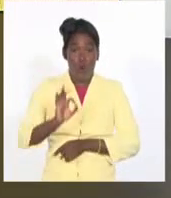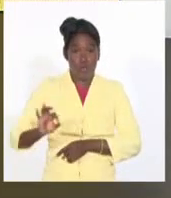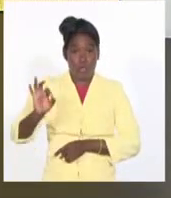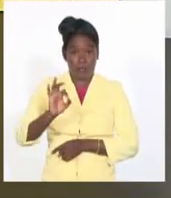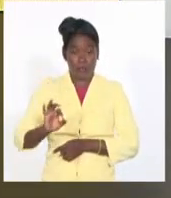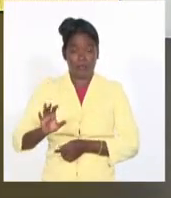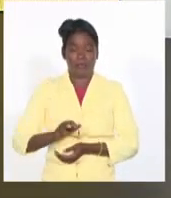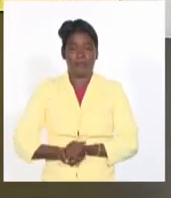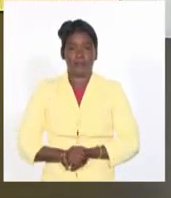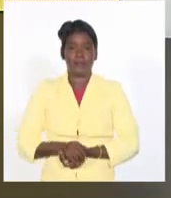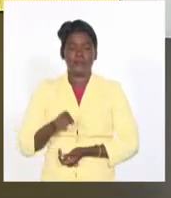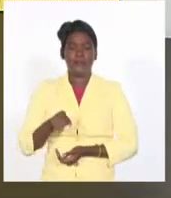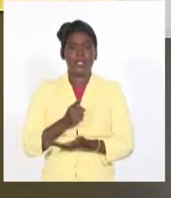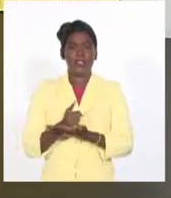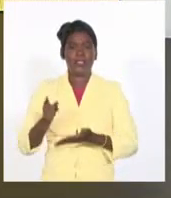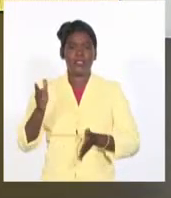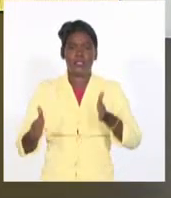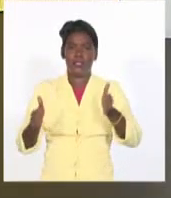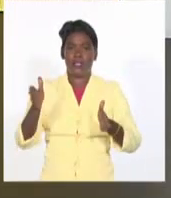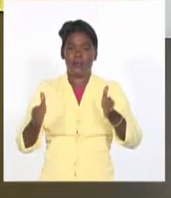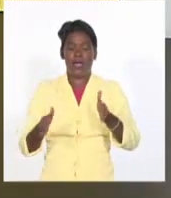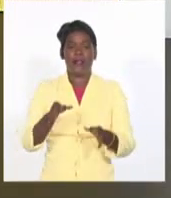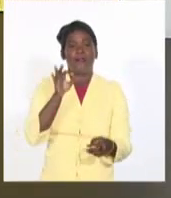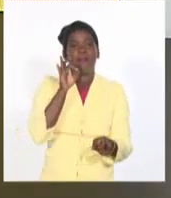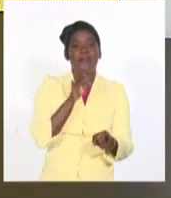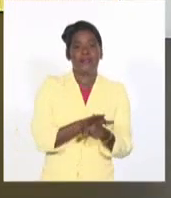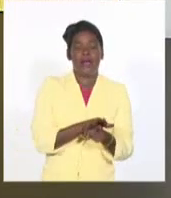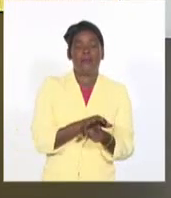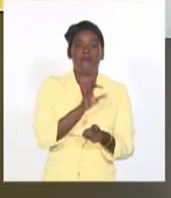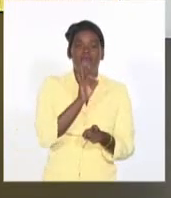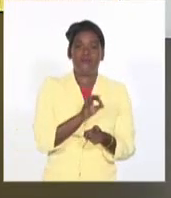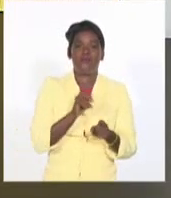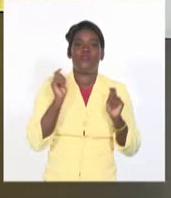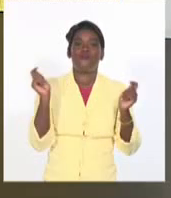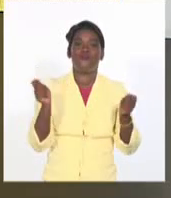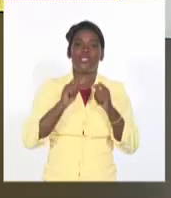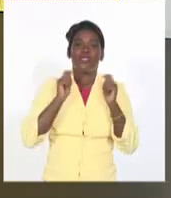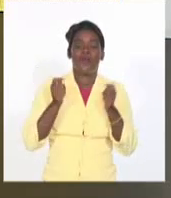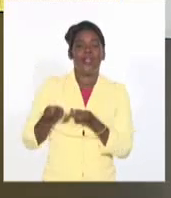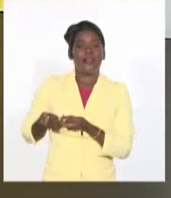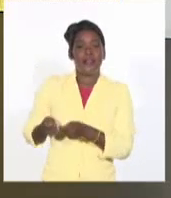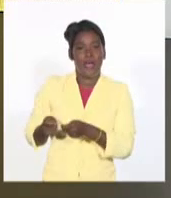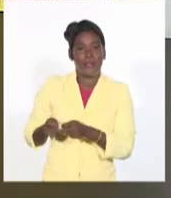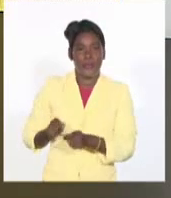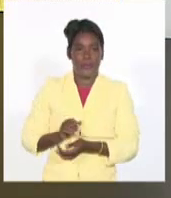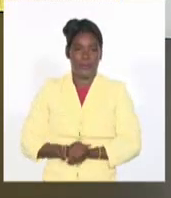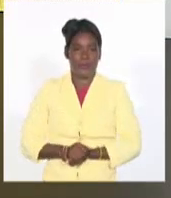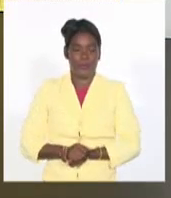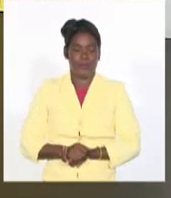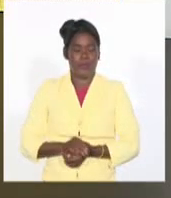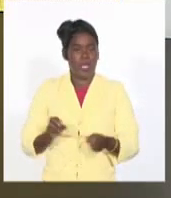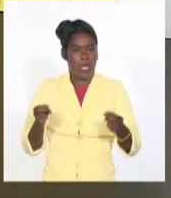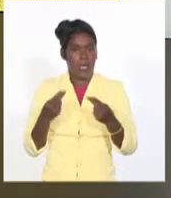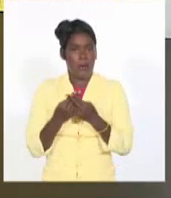Esta semana anunciamos el inicio de la edición 34 del Festival de la Radio Cubana. El evento culminó en la